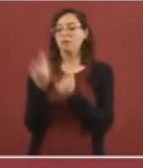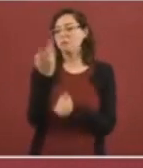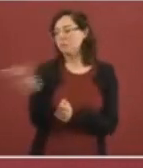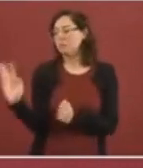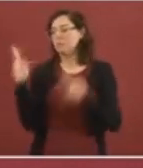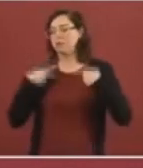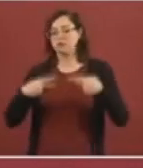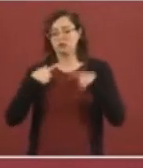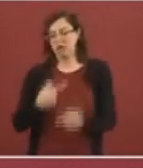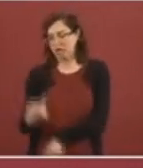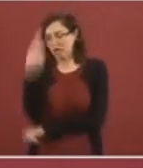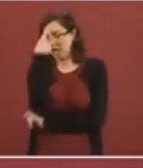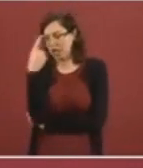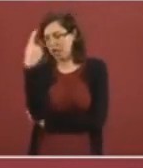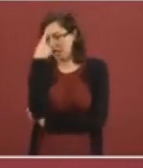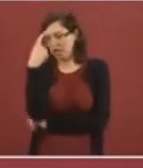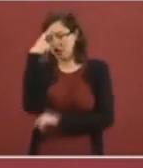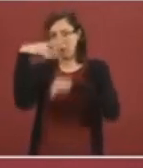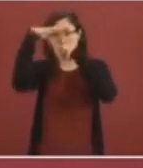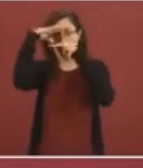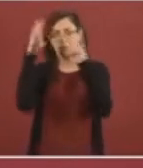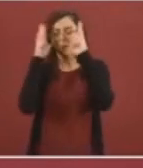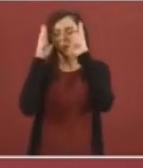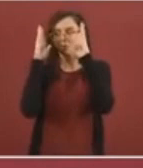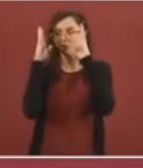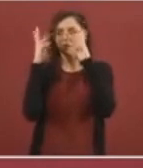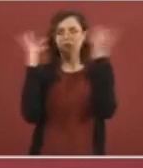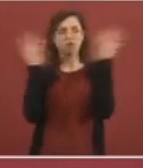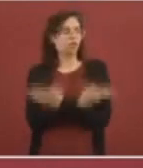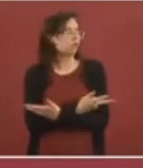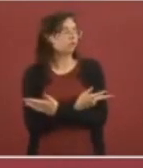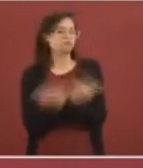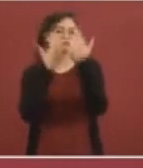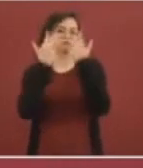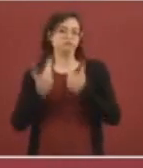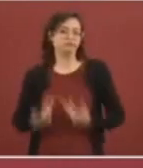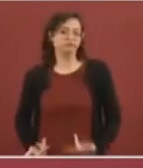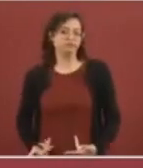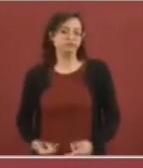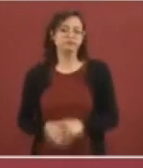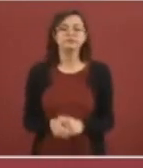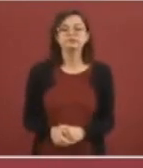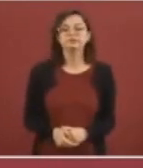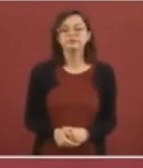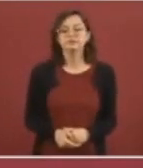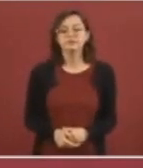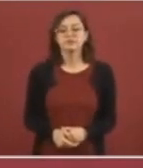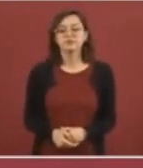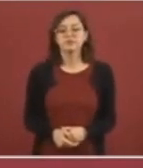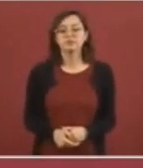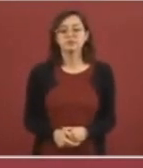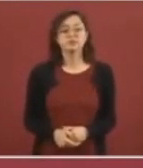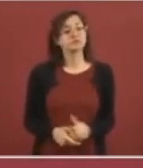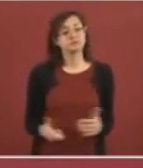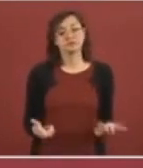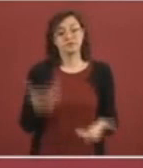ese es el pensamiento conservador. Entonces vamos a que